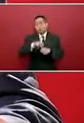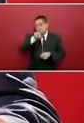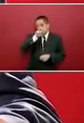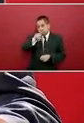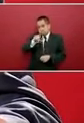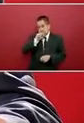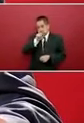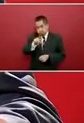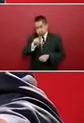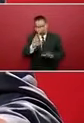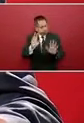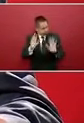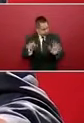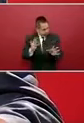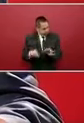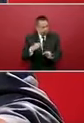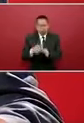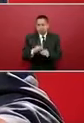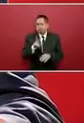Jalisco,